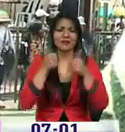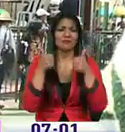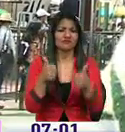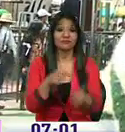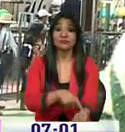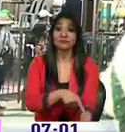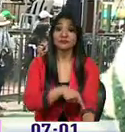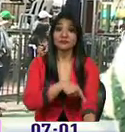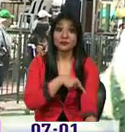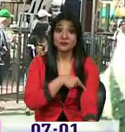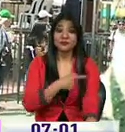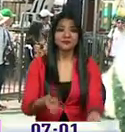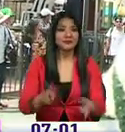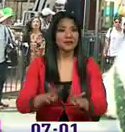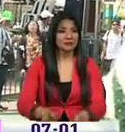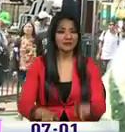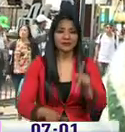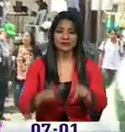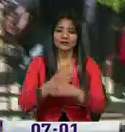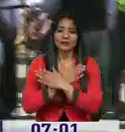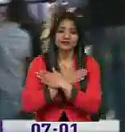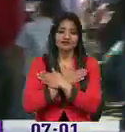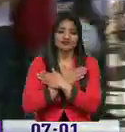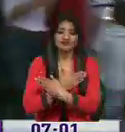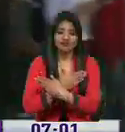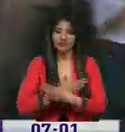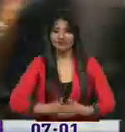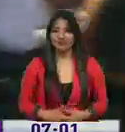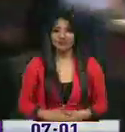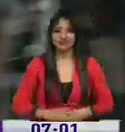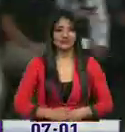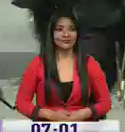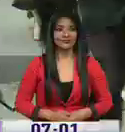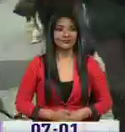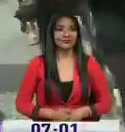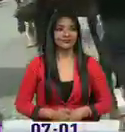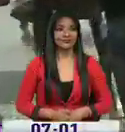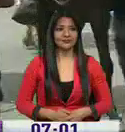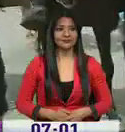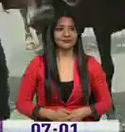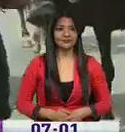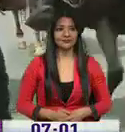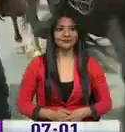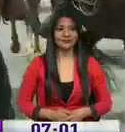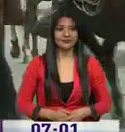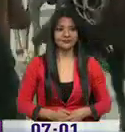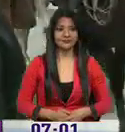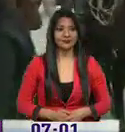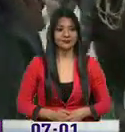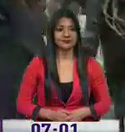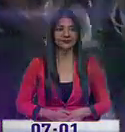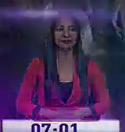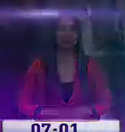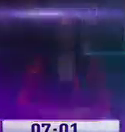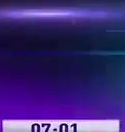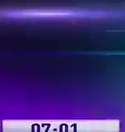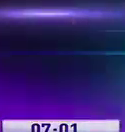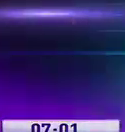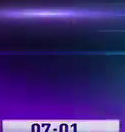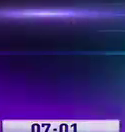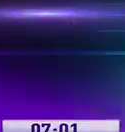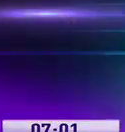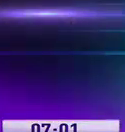costumbre. Y sobre todo el cariño de nuestra gente. Con imágenes de Carlos Romero, informó Carolina Basante.